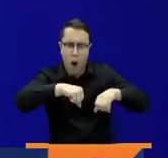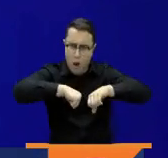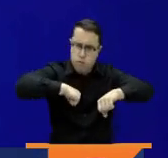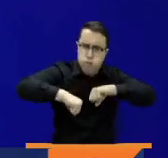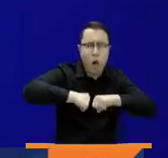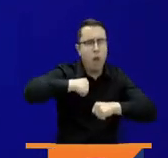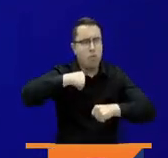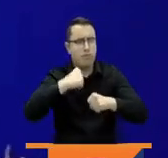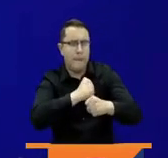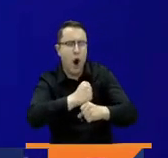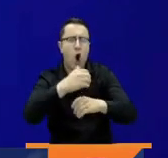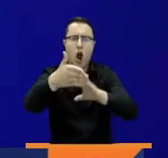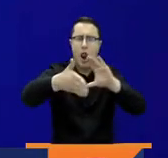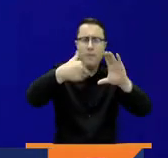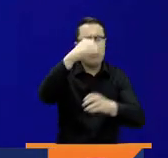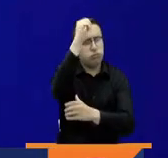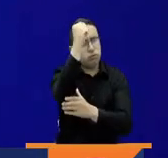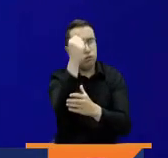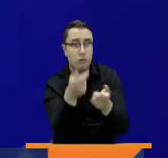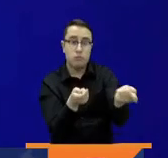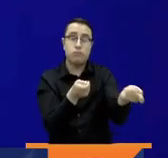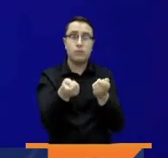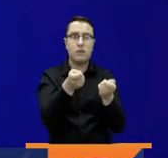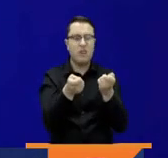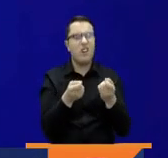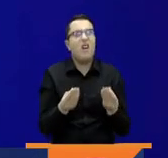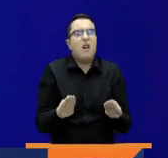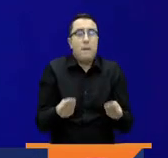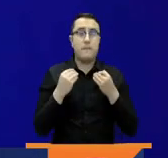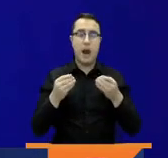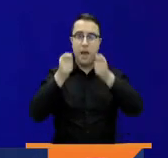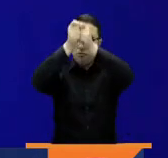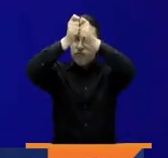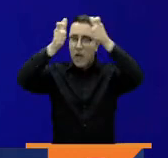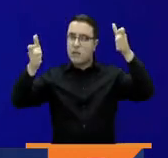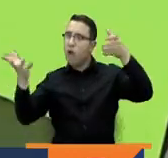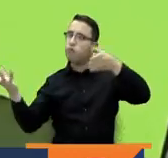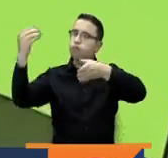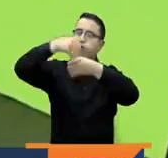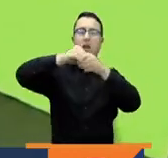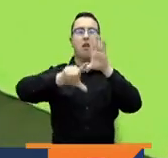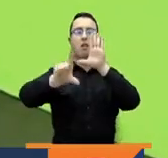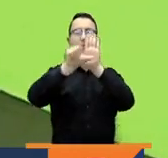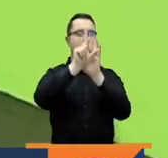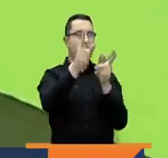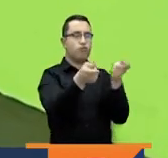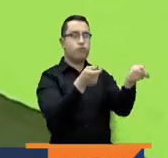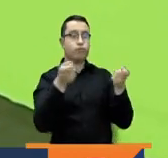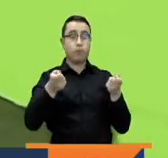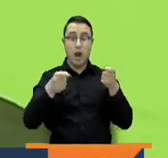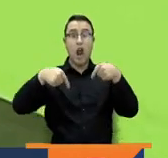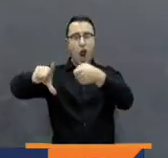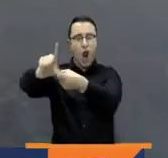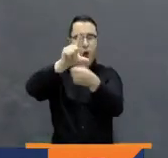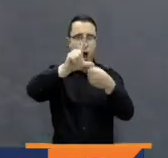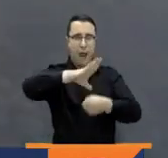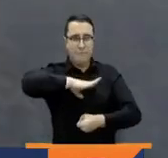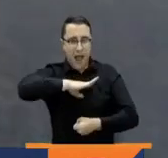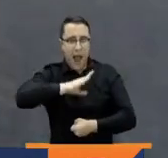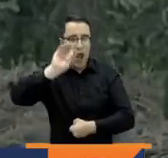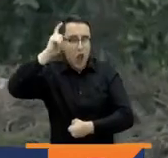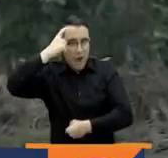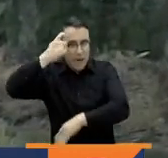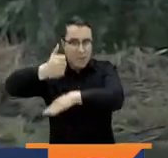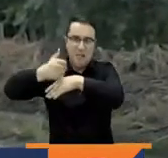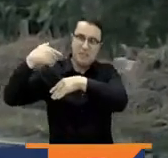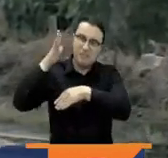de Estado que una no solamente a nuestra administración y a las administraciones locales, sino con quienes nos sucederán. El